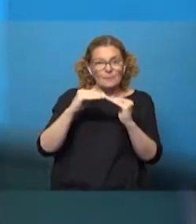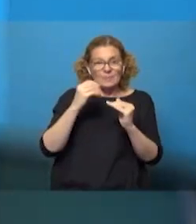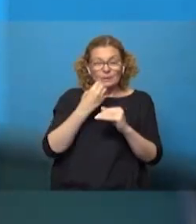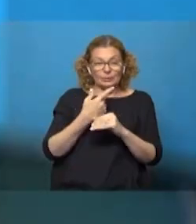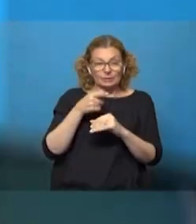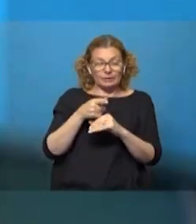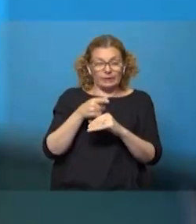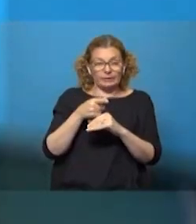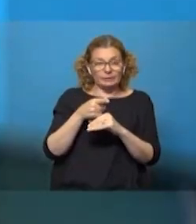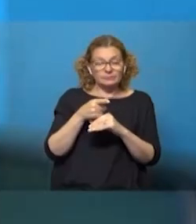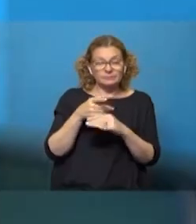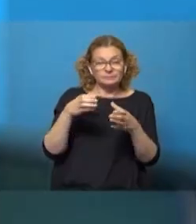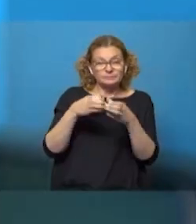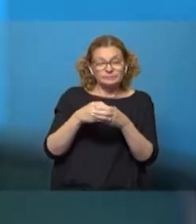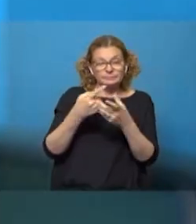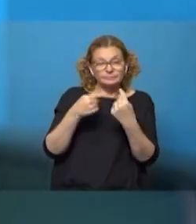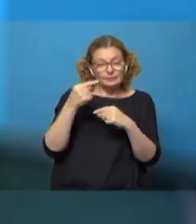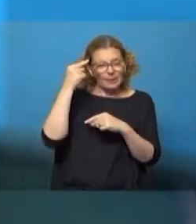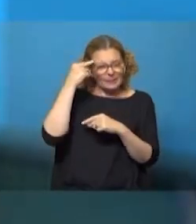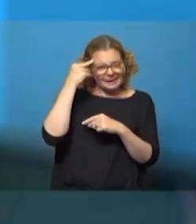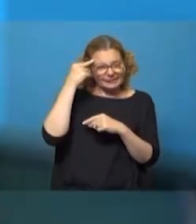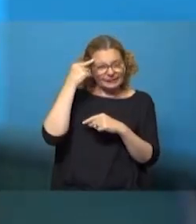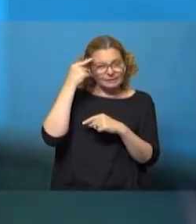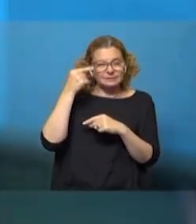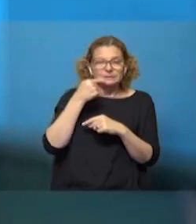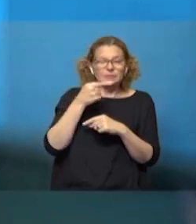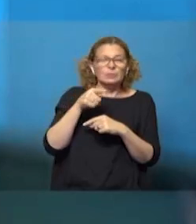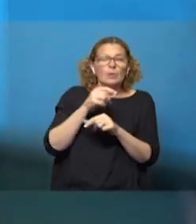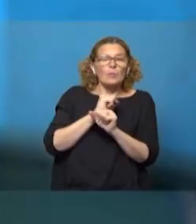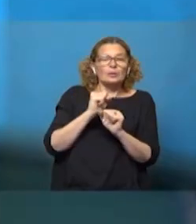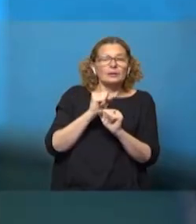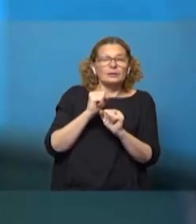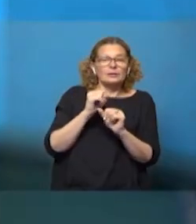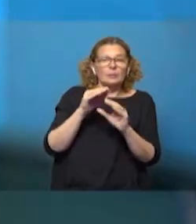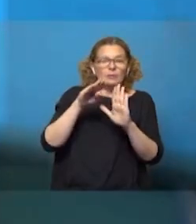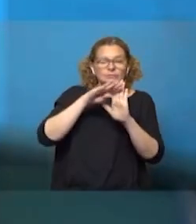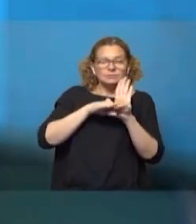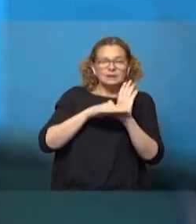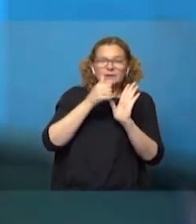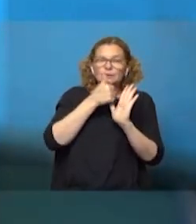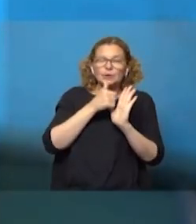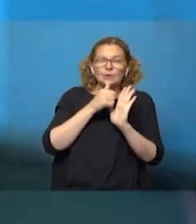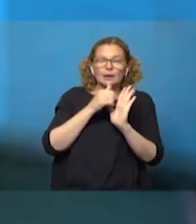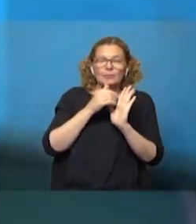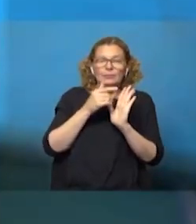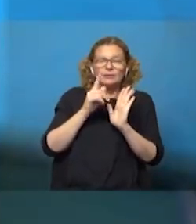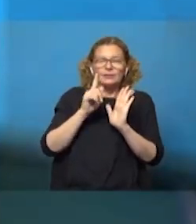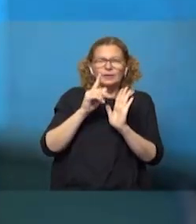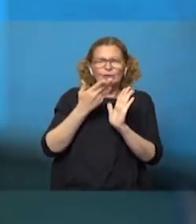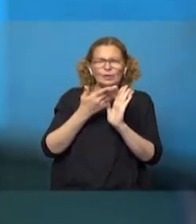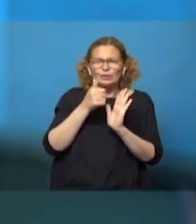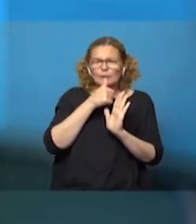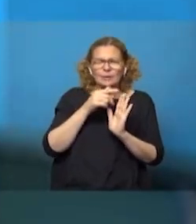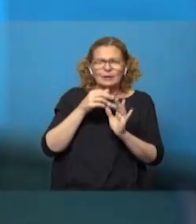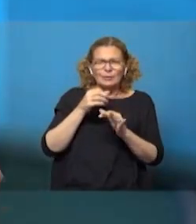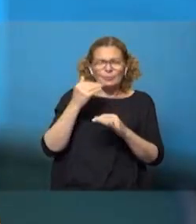ese ese elenco ahora pensar digamos que vos podés armar un programa de Historia sin historia para que un docente